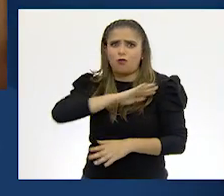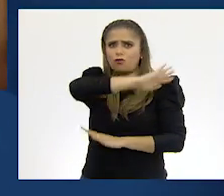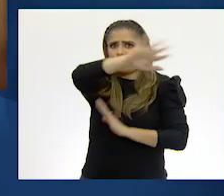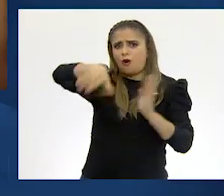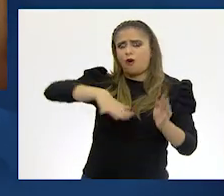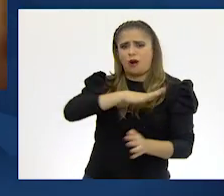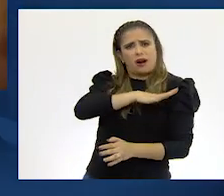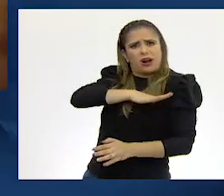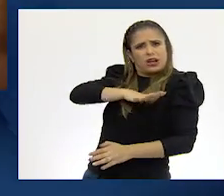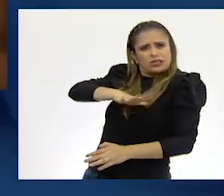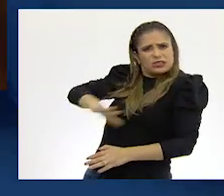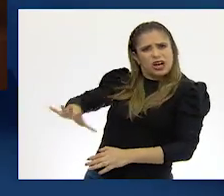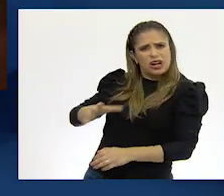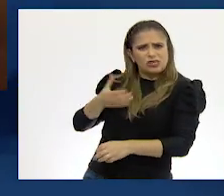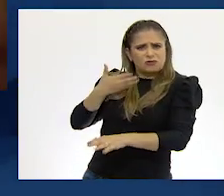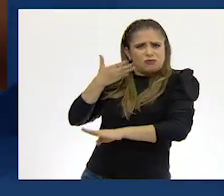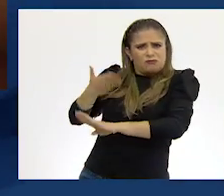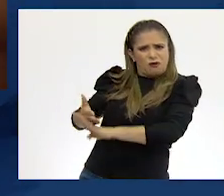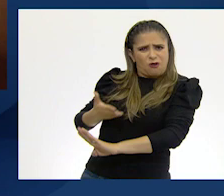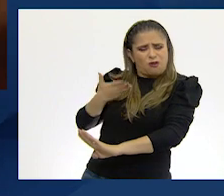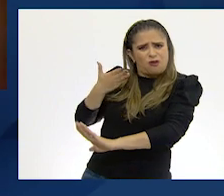y el hostigamiento públicos.